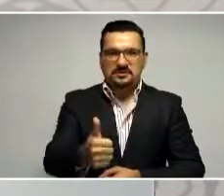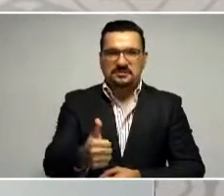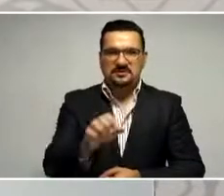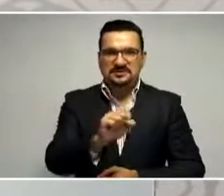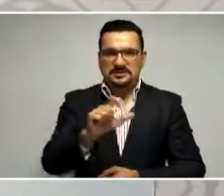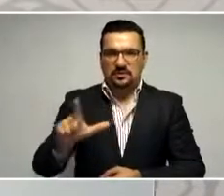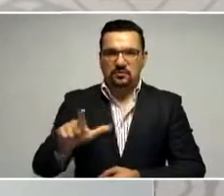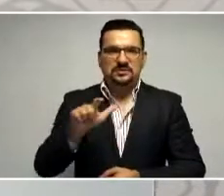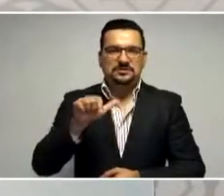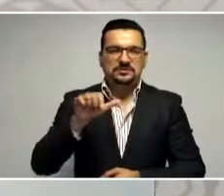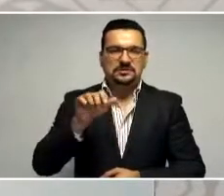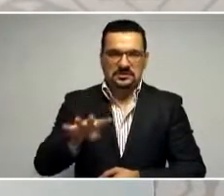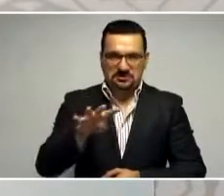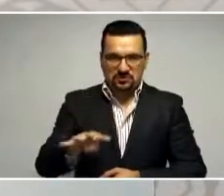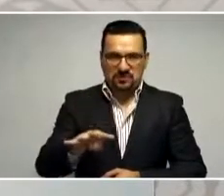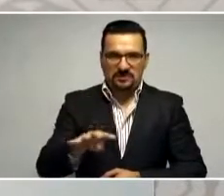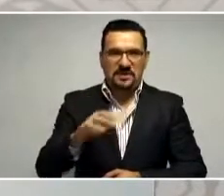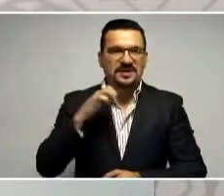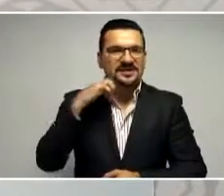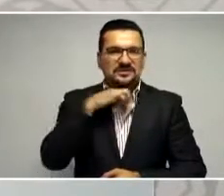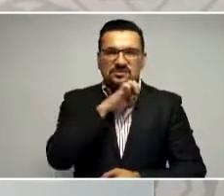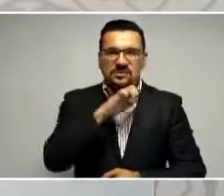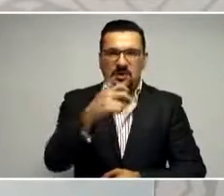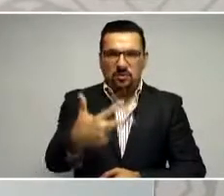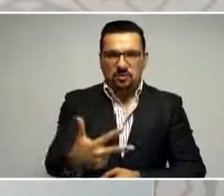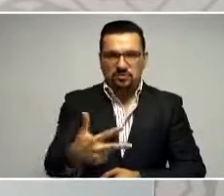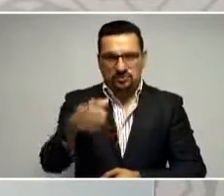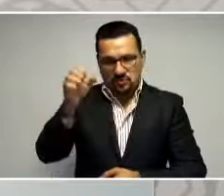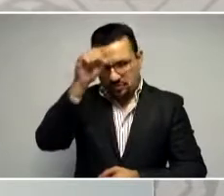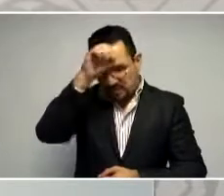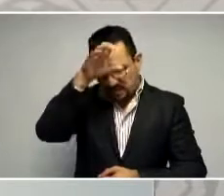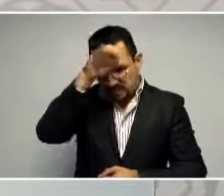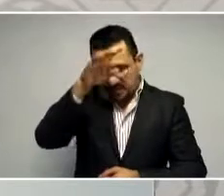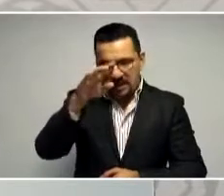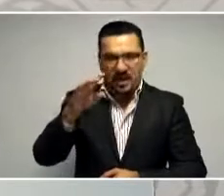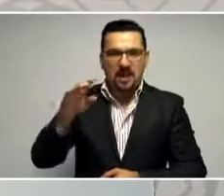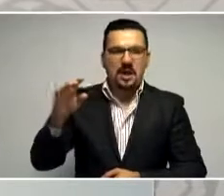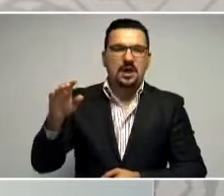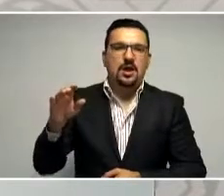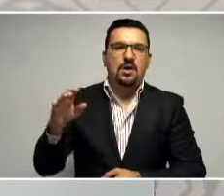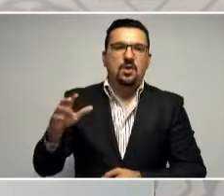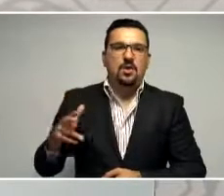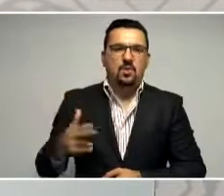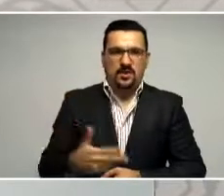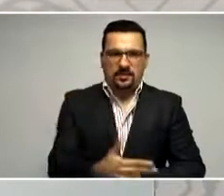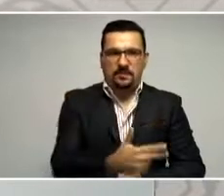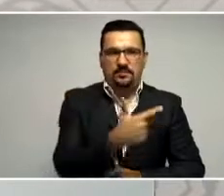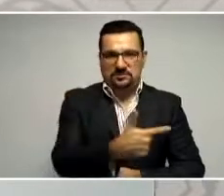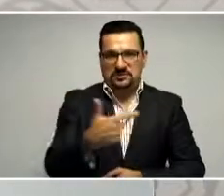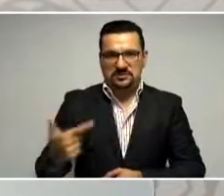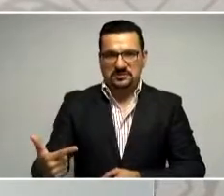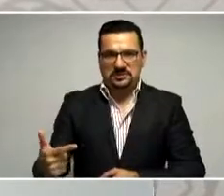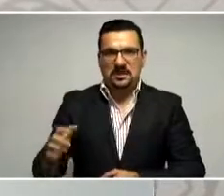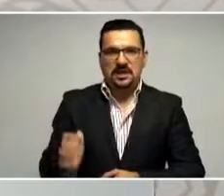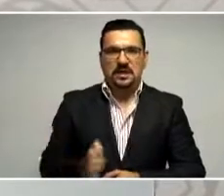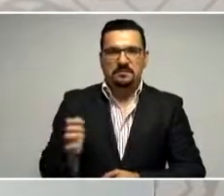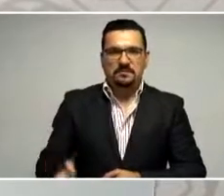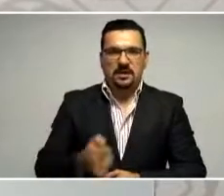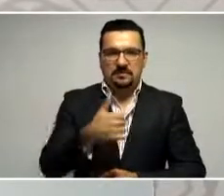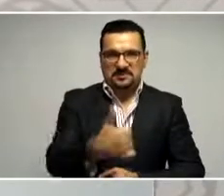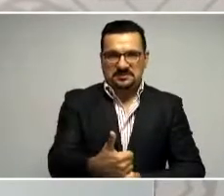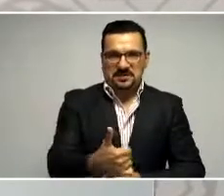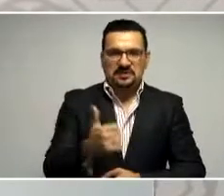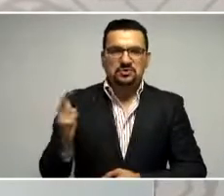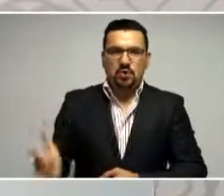Colorado, 19, Echojoa, 8, Cananea y Guatabampo, 7 cada uno. Empalme, 6, Guaymas,